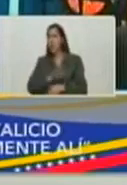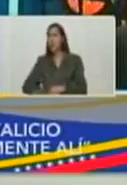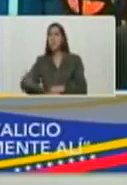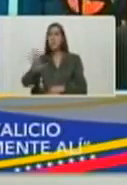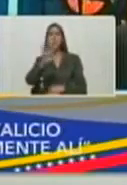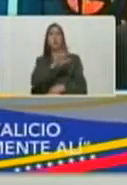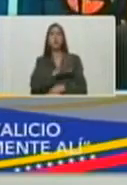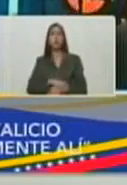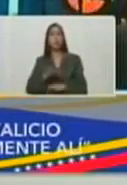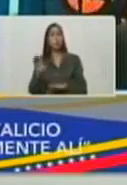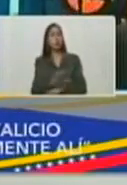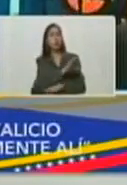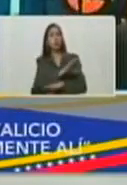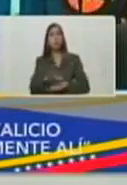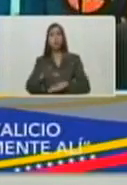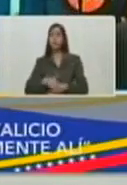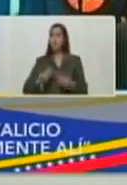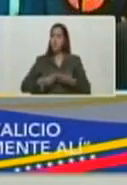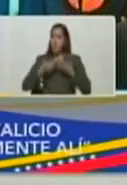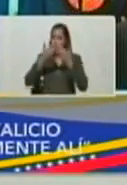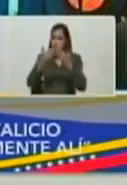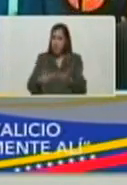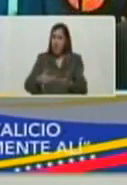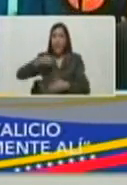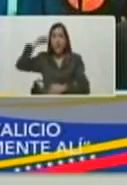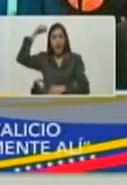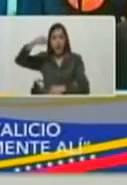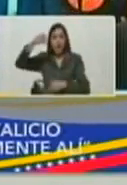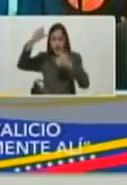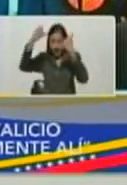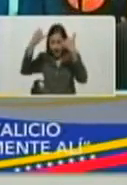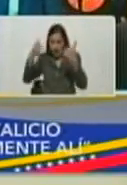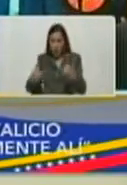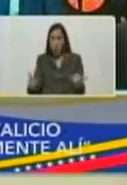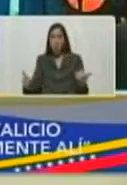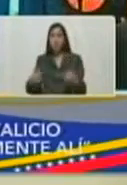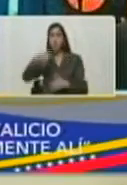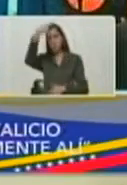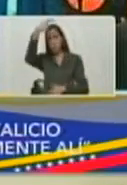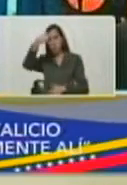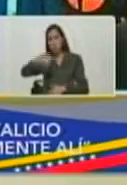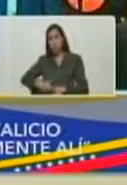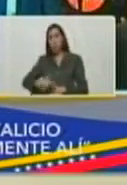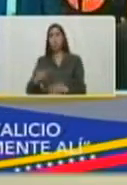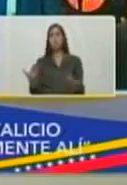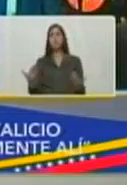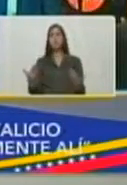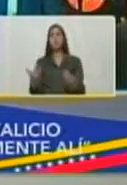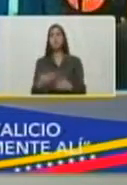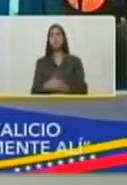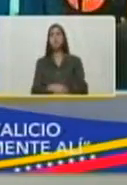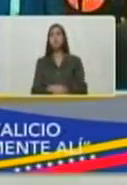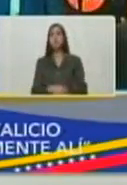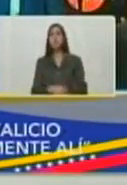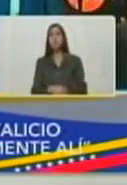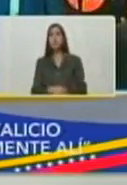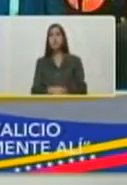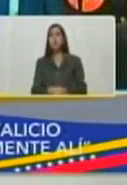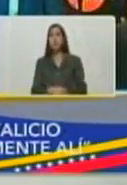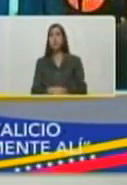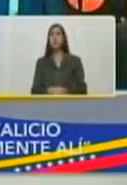a llevar al cine al más alto nivel en una